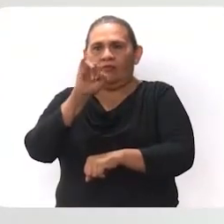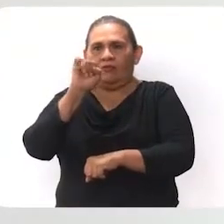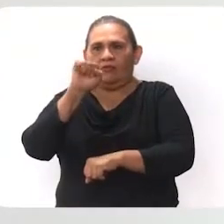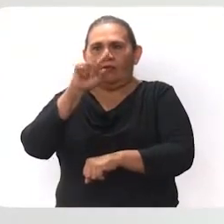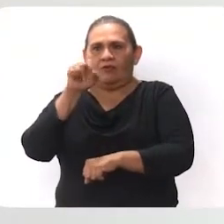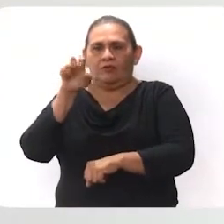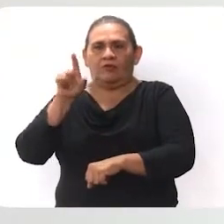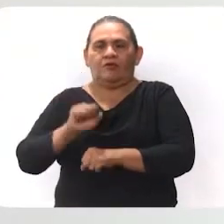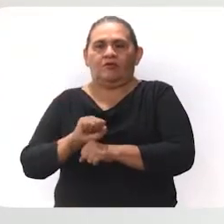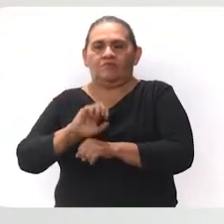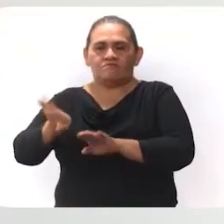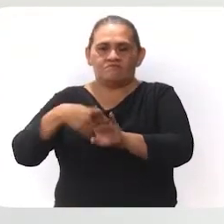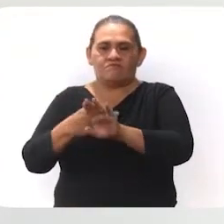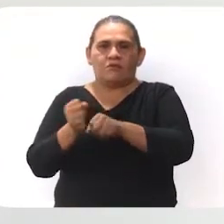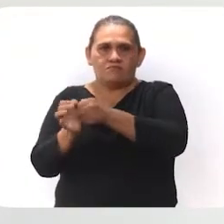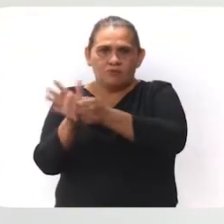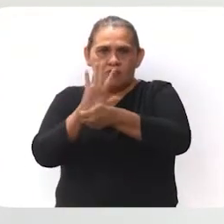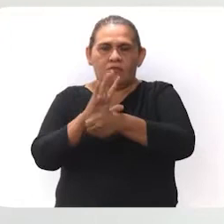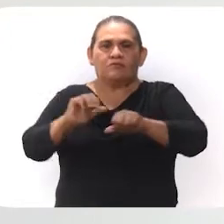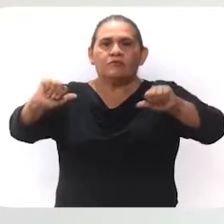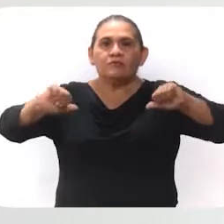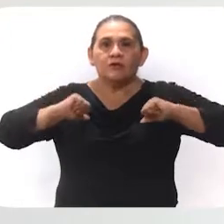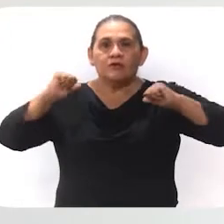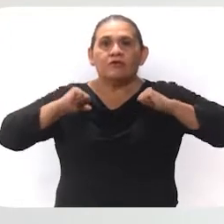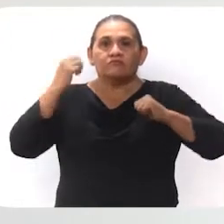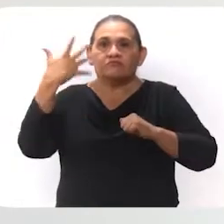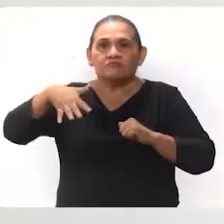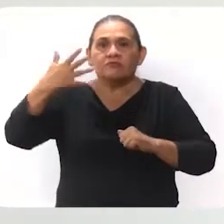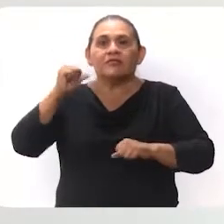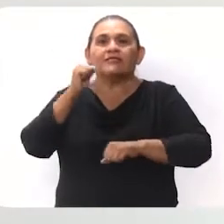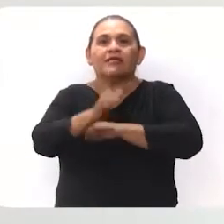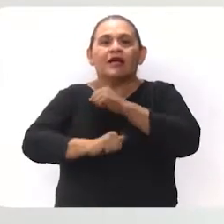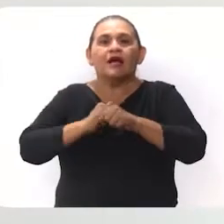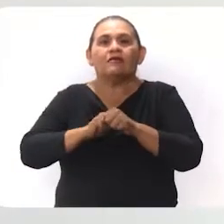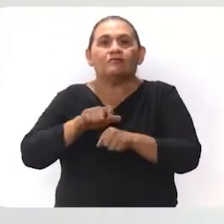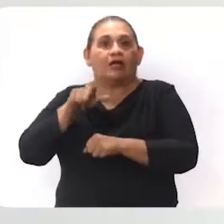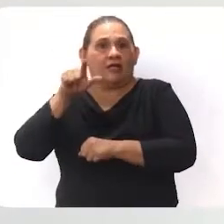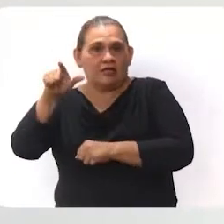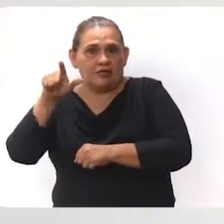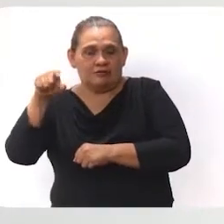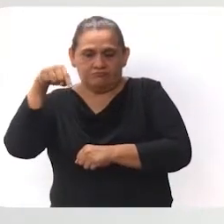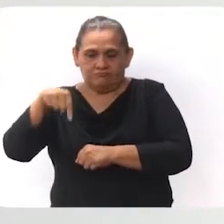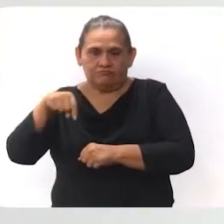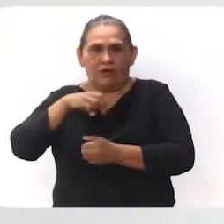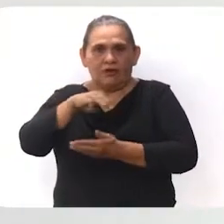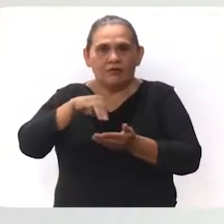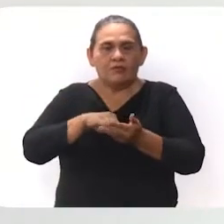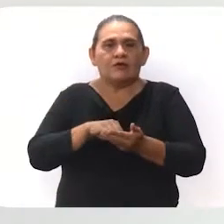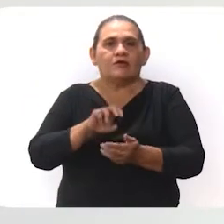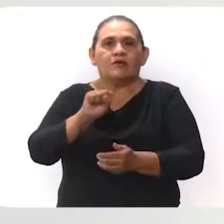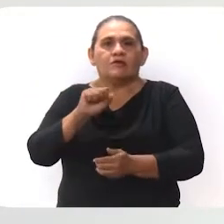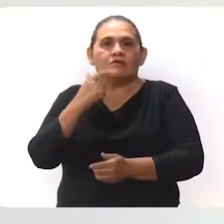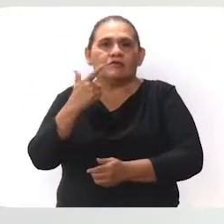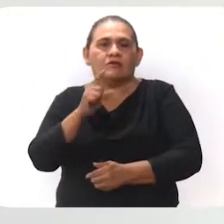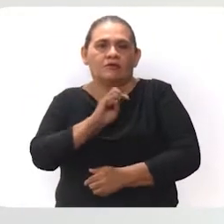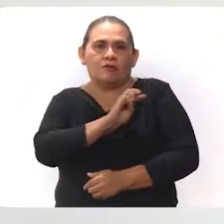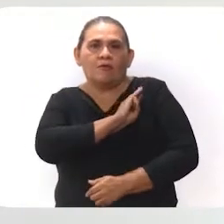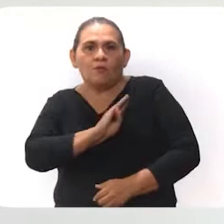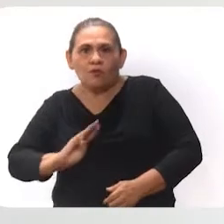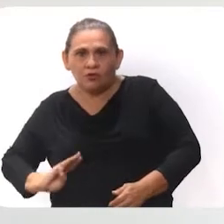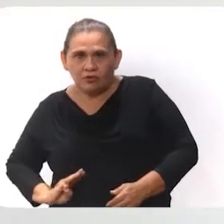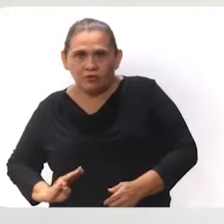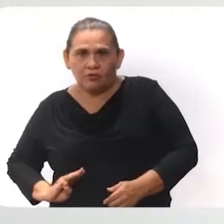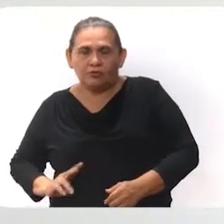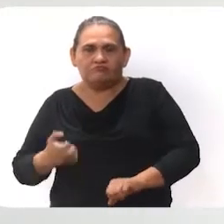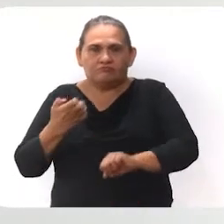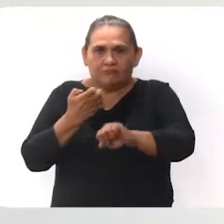Pfizer contra el coronavirus para adolescentes de 15 a 17 años en Mérida y 67 municipios más